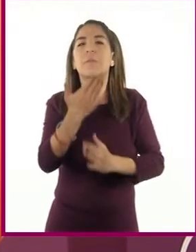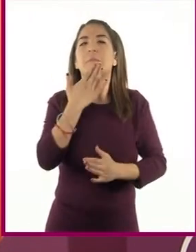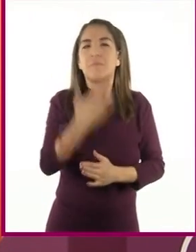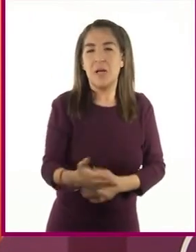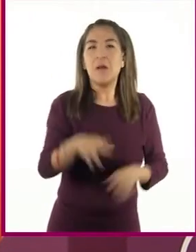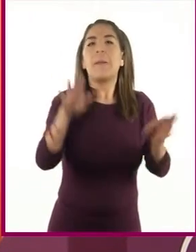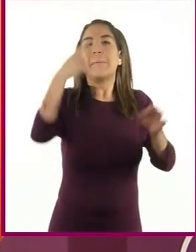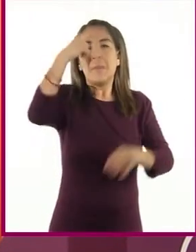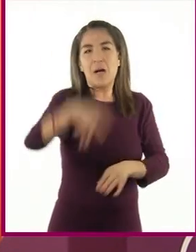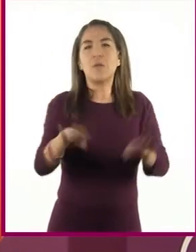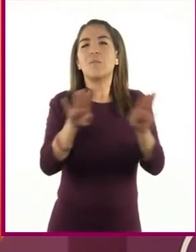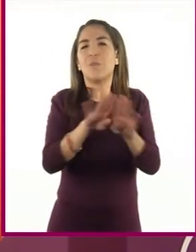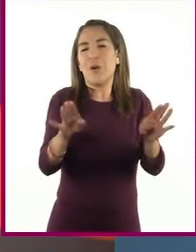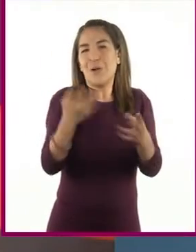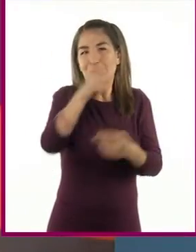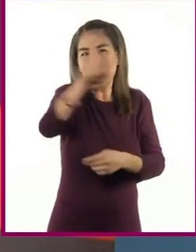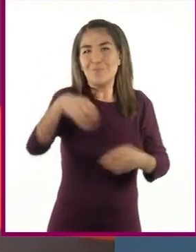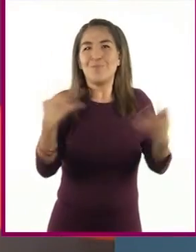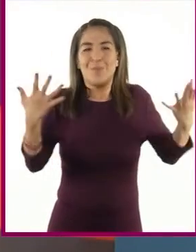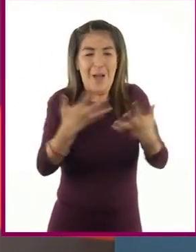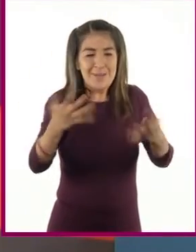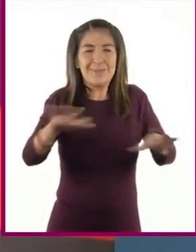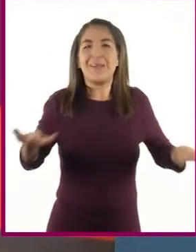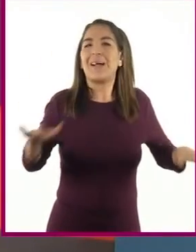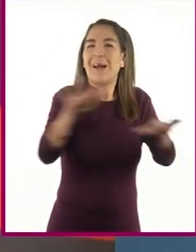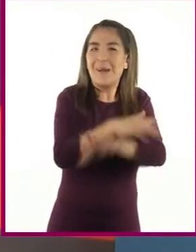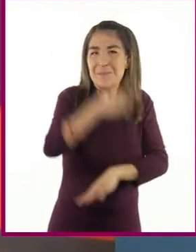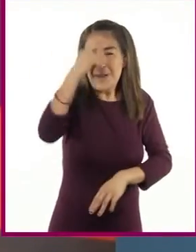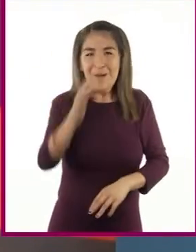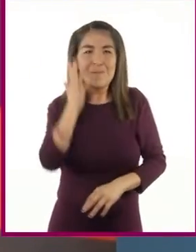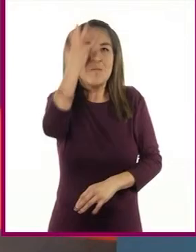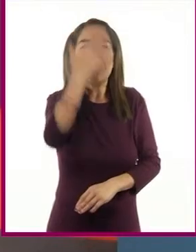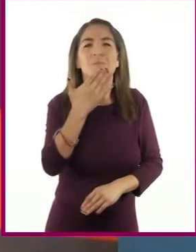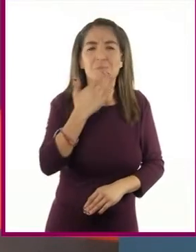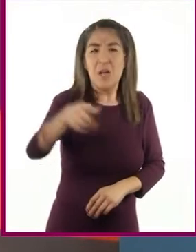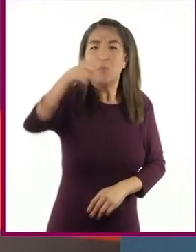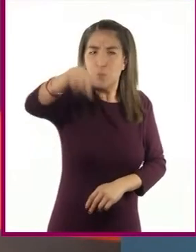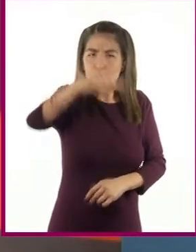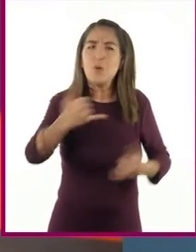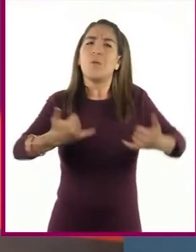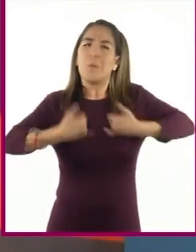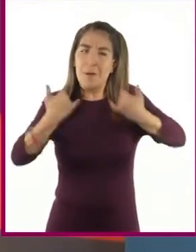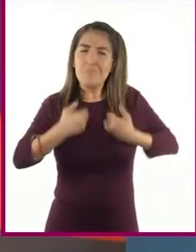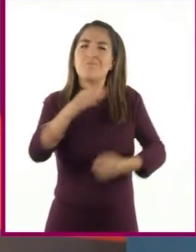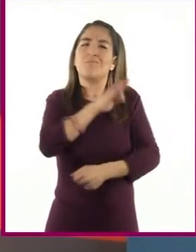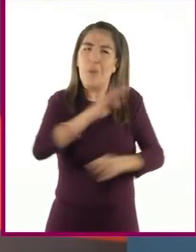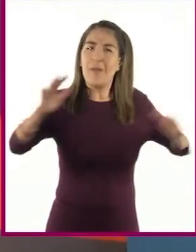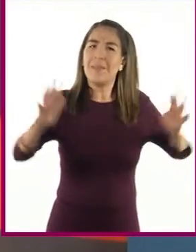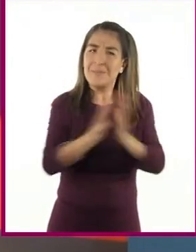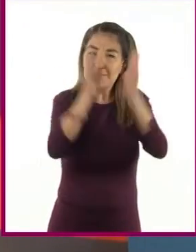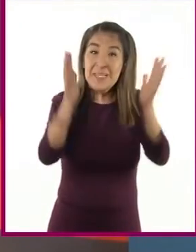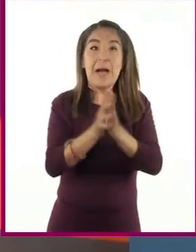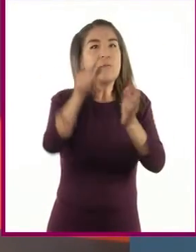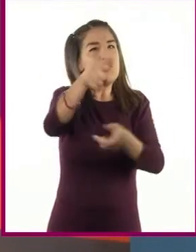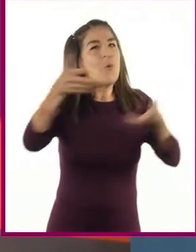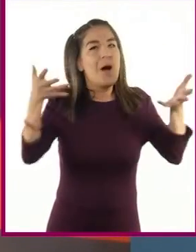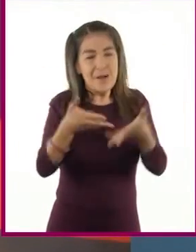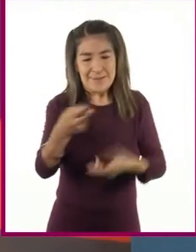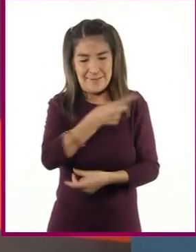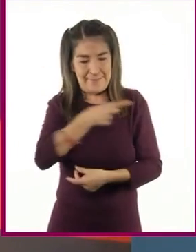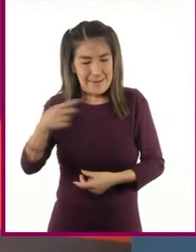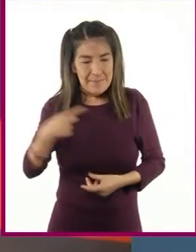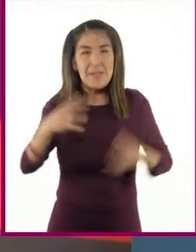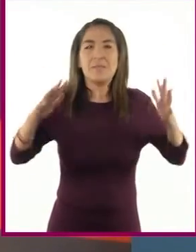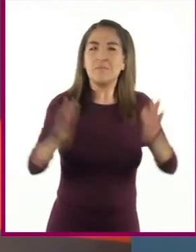auténticos agentes del cambio. Los y las jóvenes pueden y deben participar en esta defensa, porque